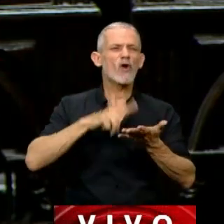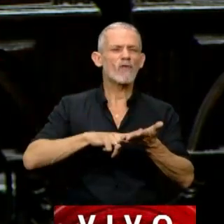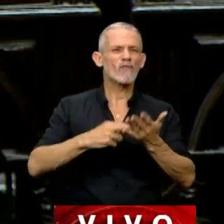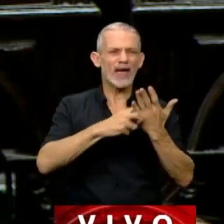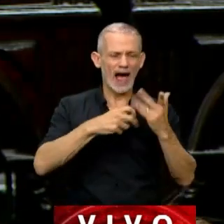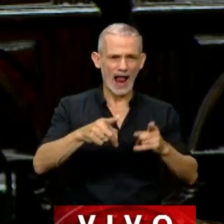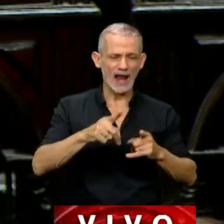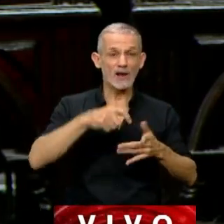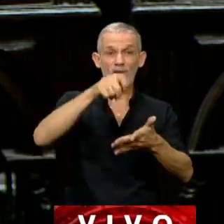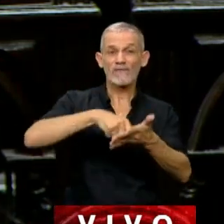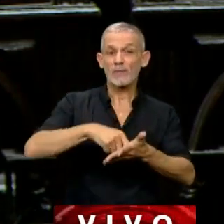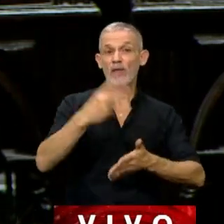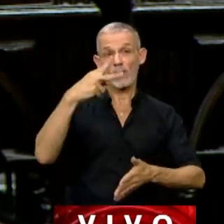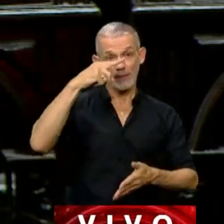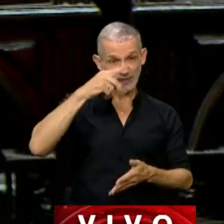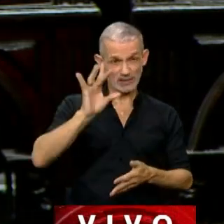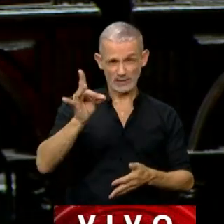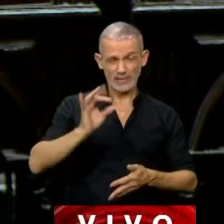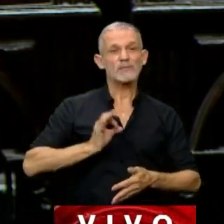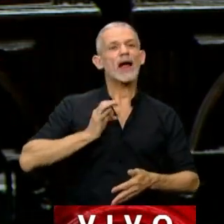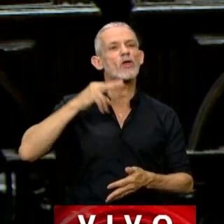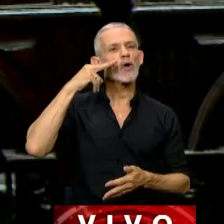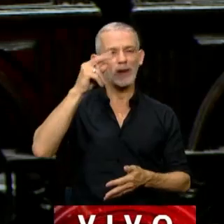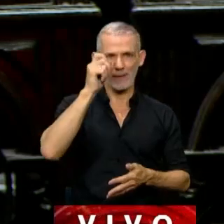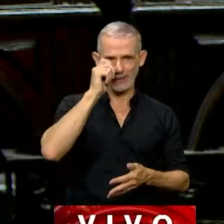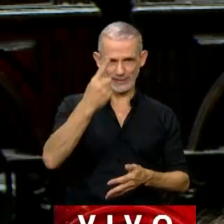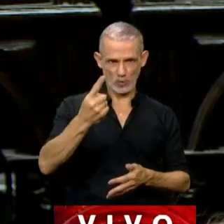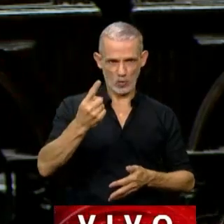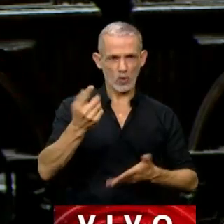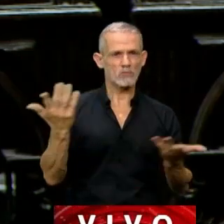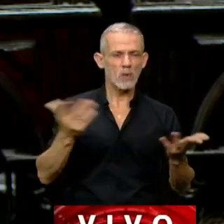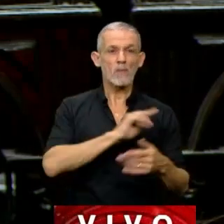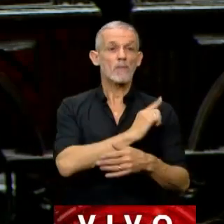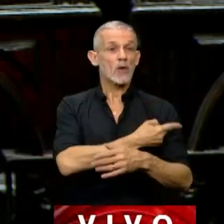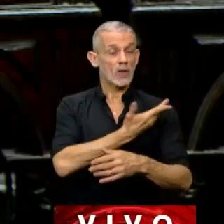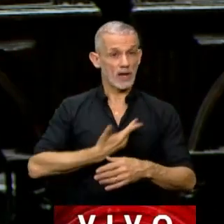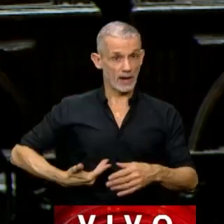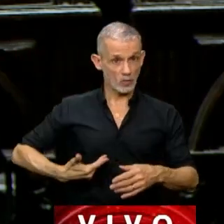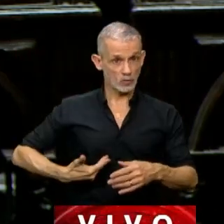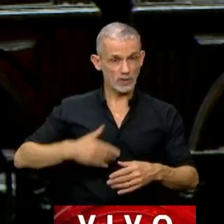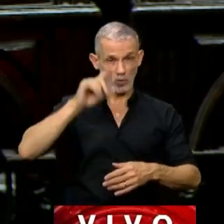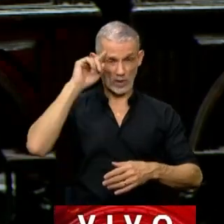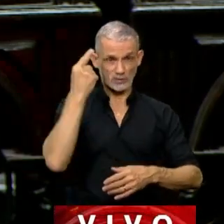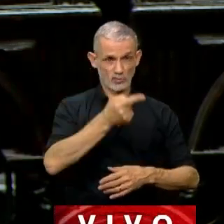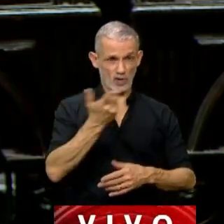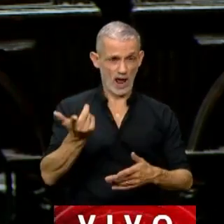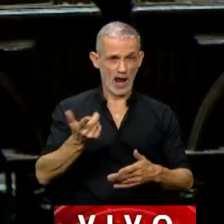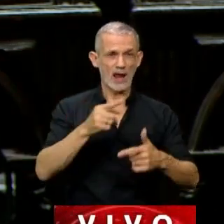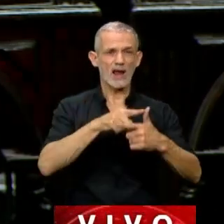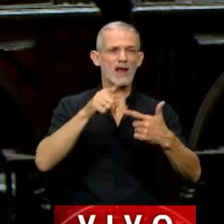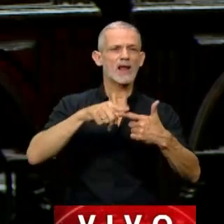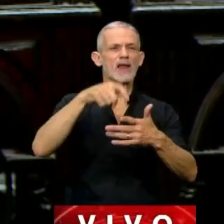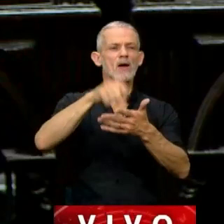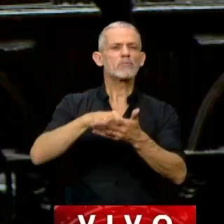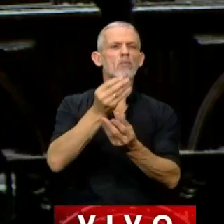suscripto el 27 de diciembre de 2021 por el poder ejecutivo nacional y